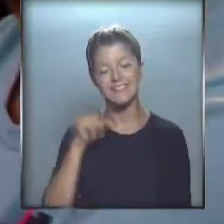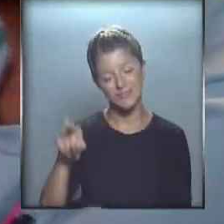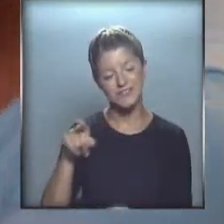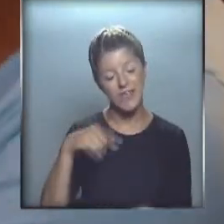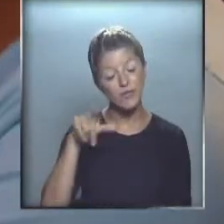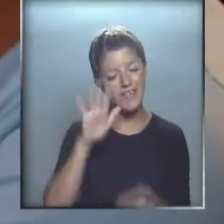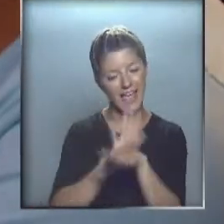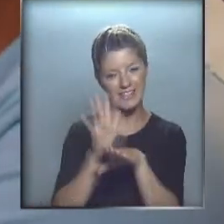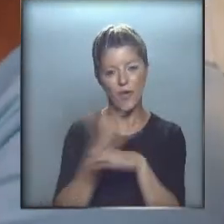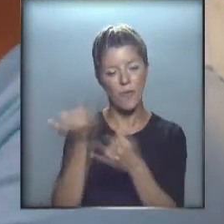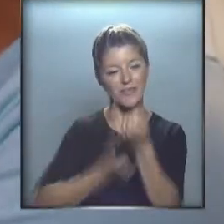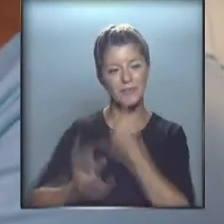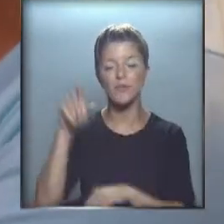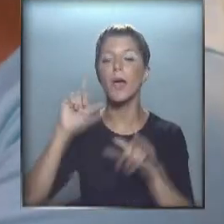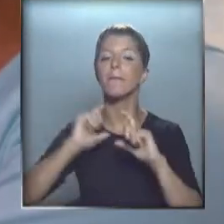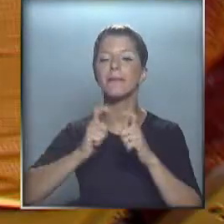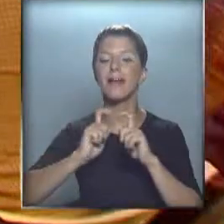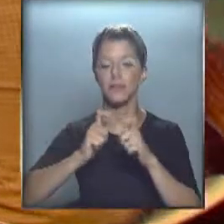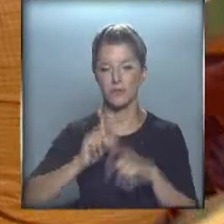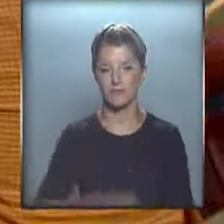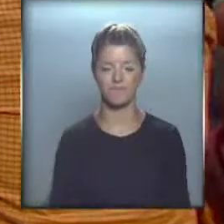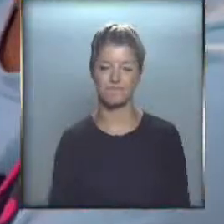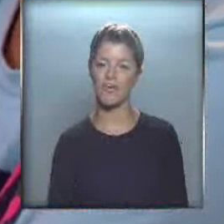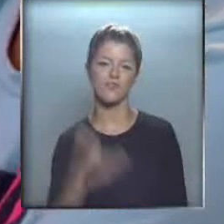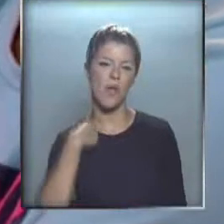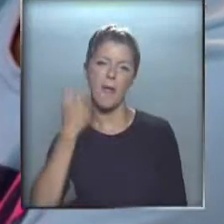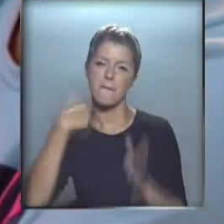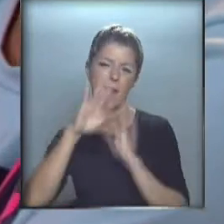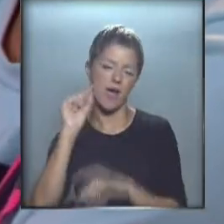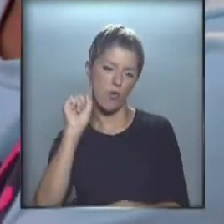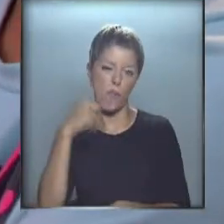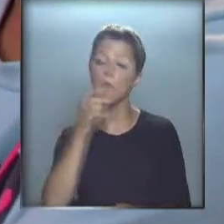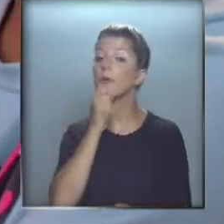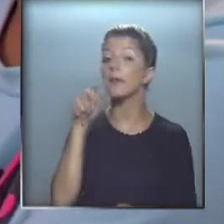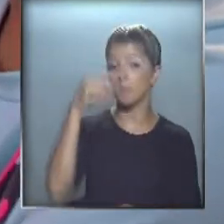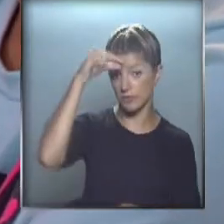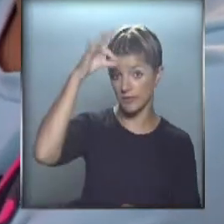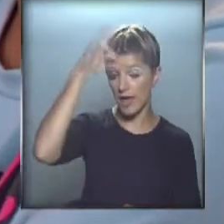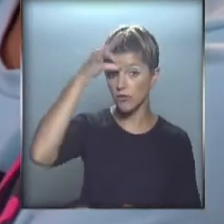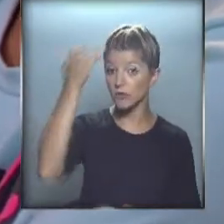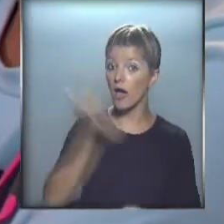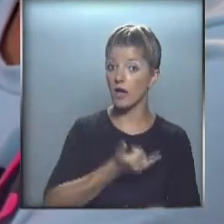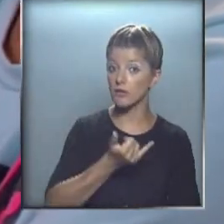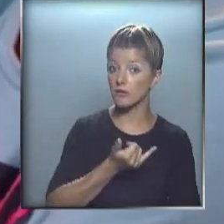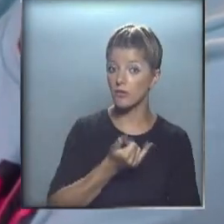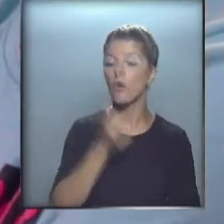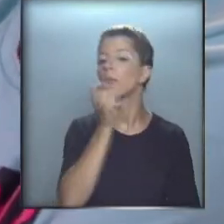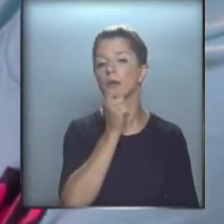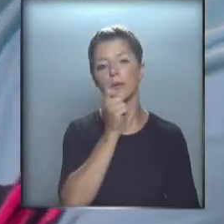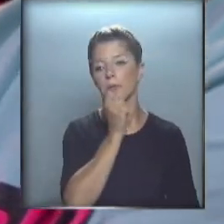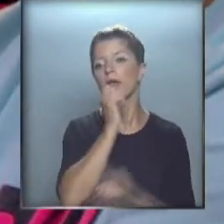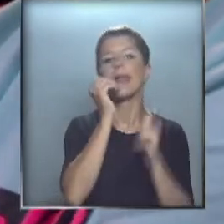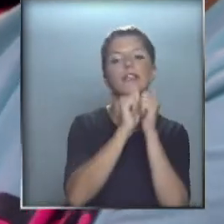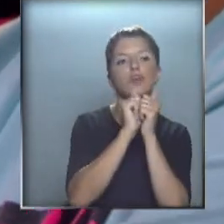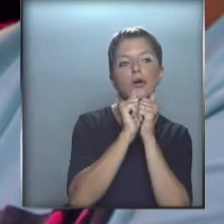actriz, dígame, ¿qué aplicaciones usa? No, las más comunes. ¿Hay aplicaciones en teatro, por ejemplo? Tipo la historia